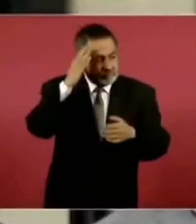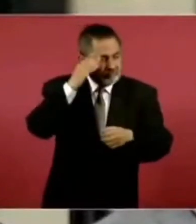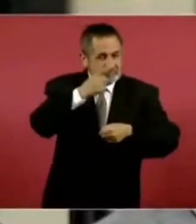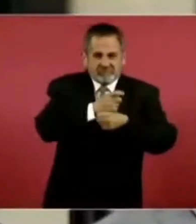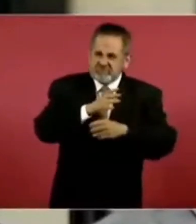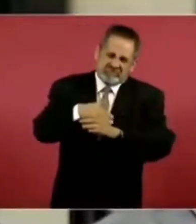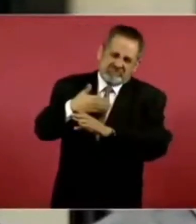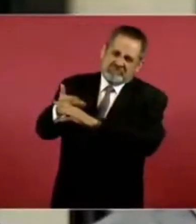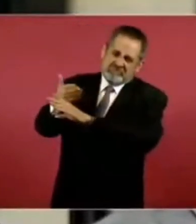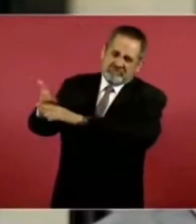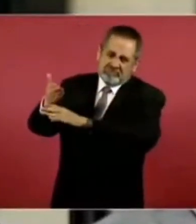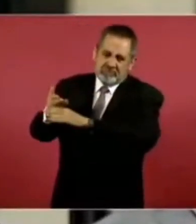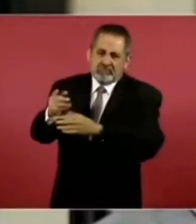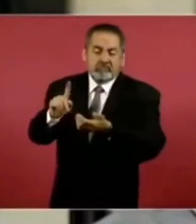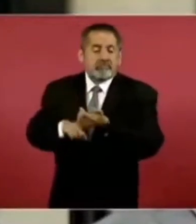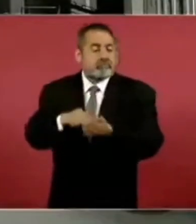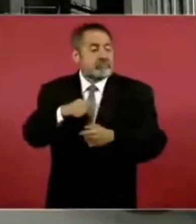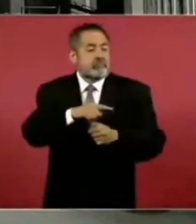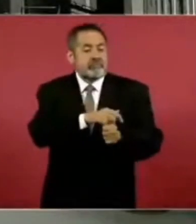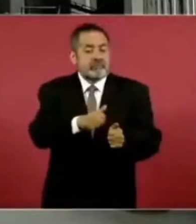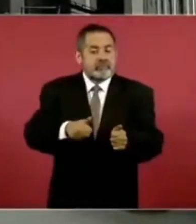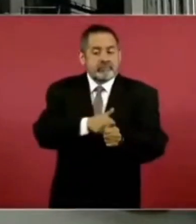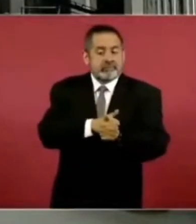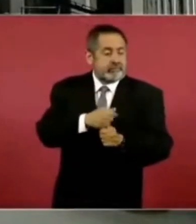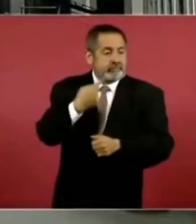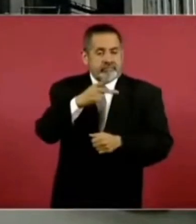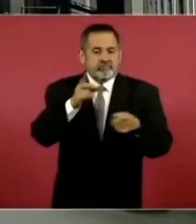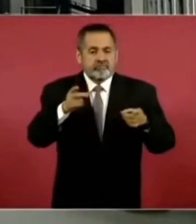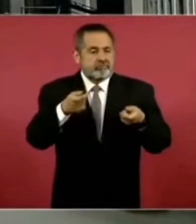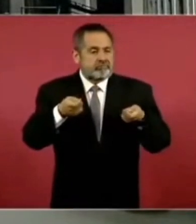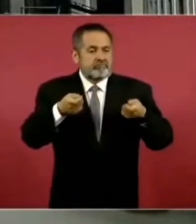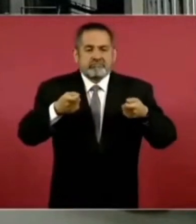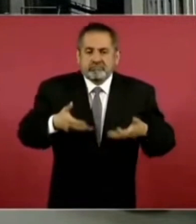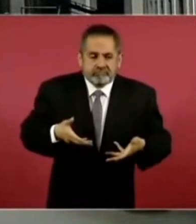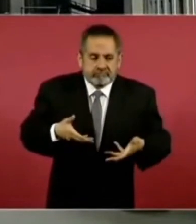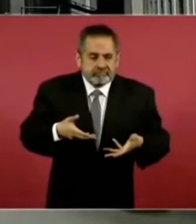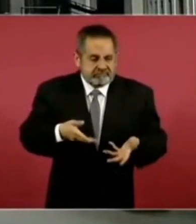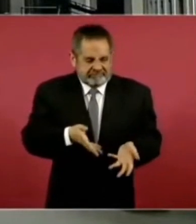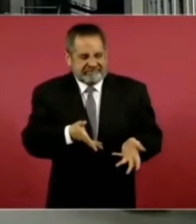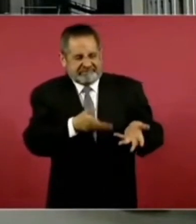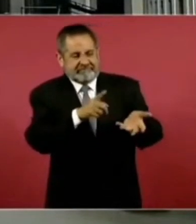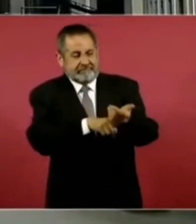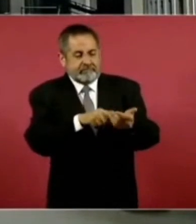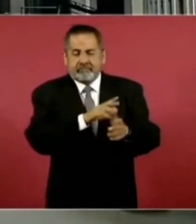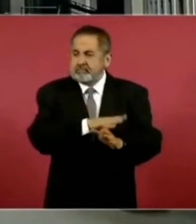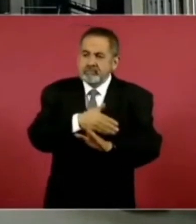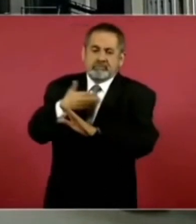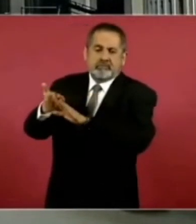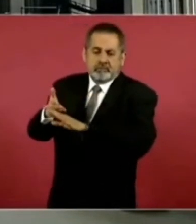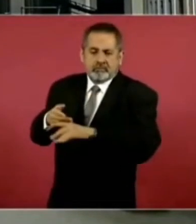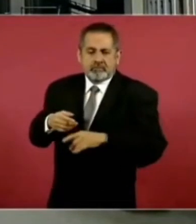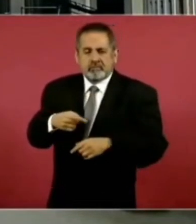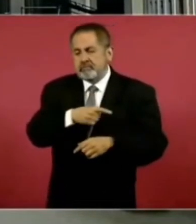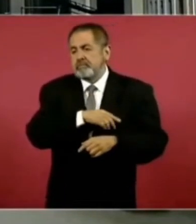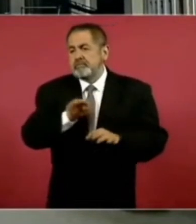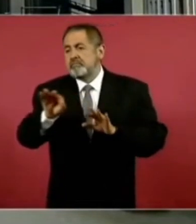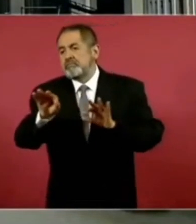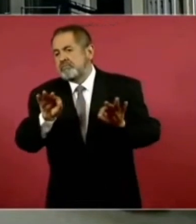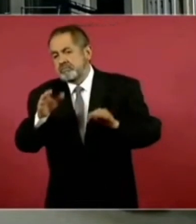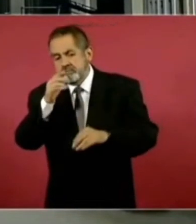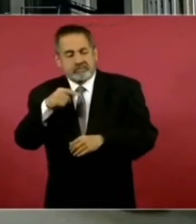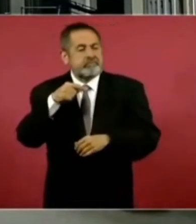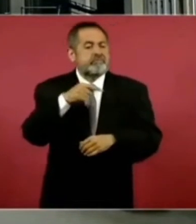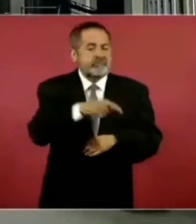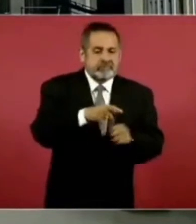adversario, toda vez que la derecha perdió pues, el poder y con esto también la capacidad de influencia en una buena